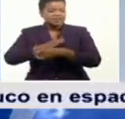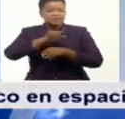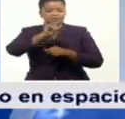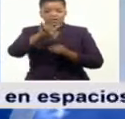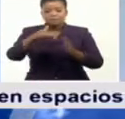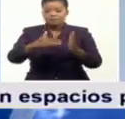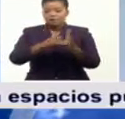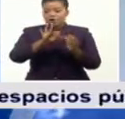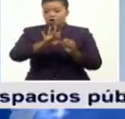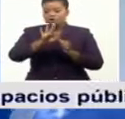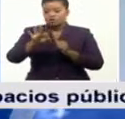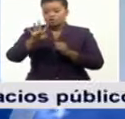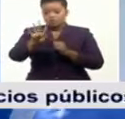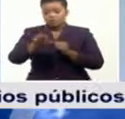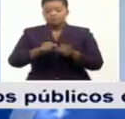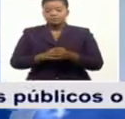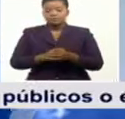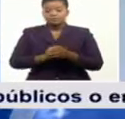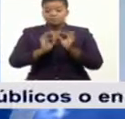6.884. De estos